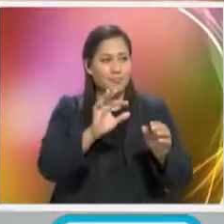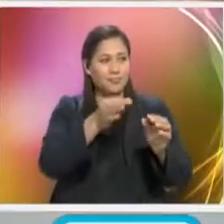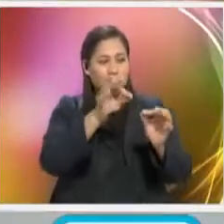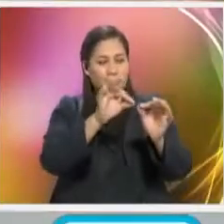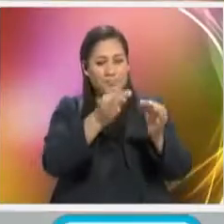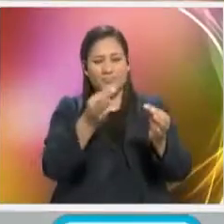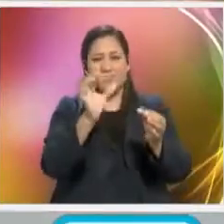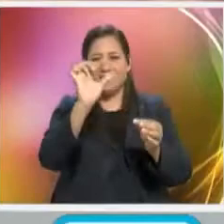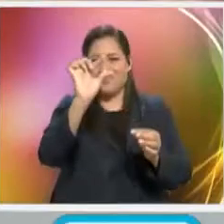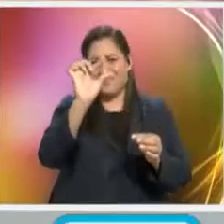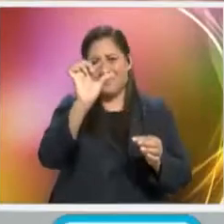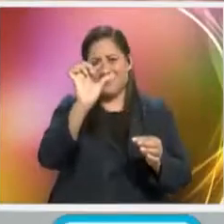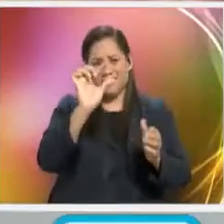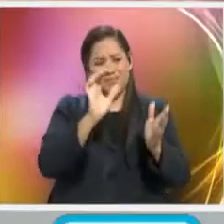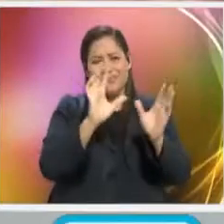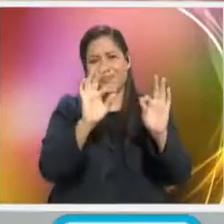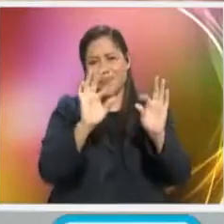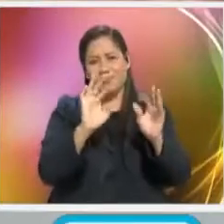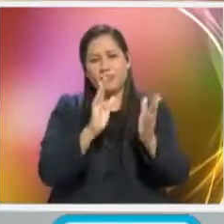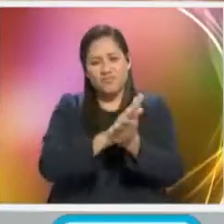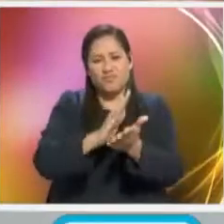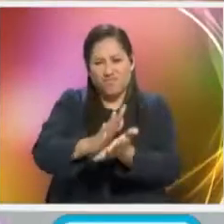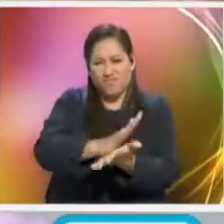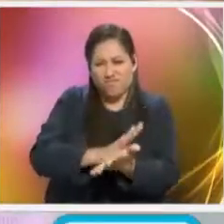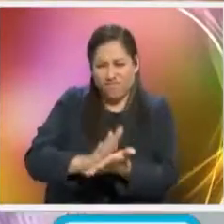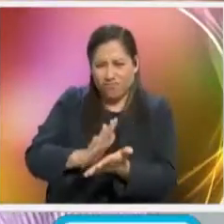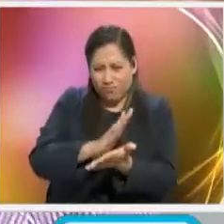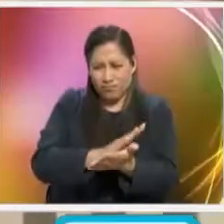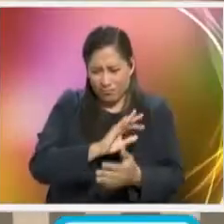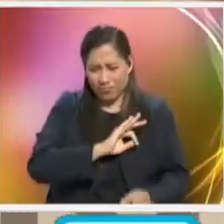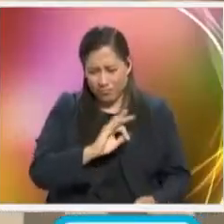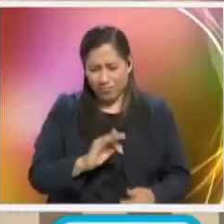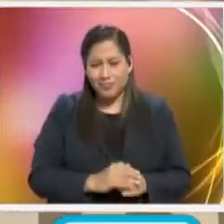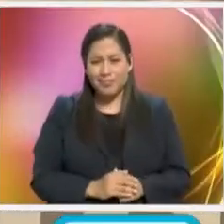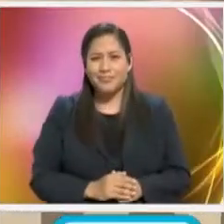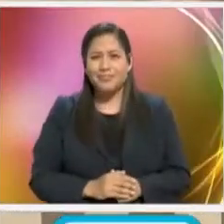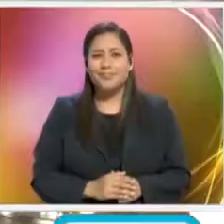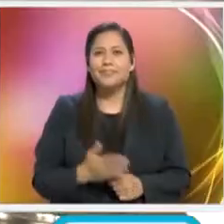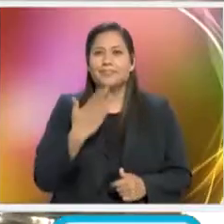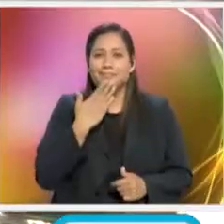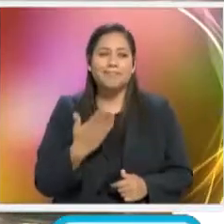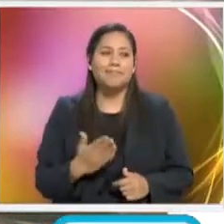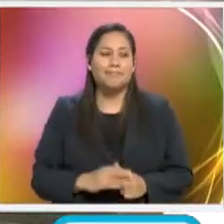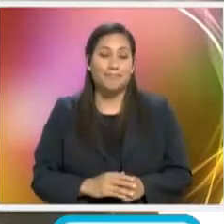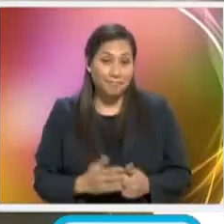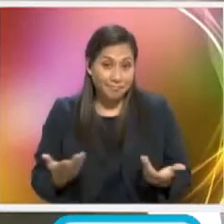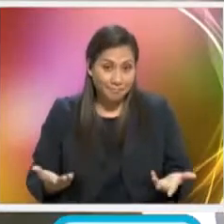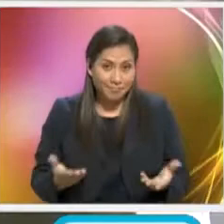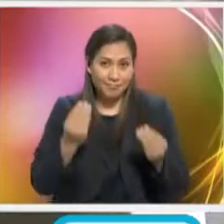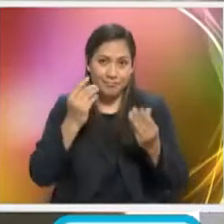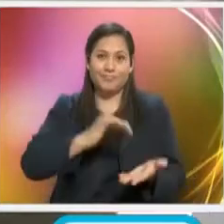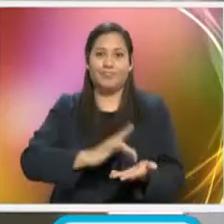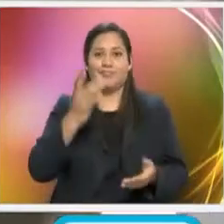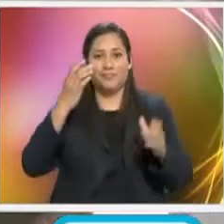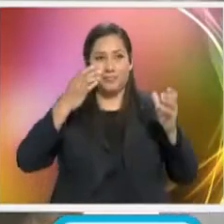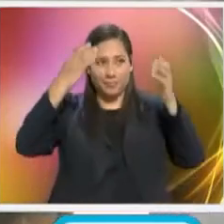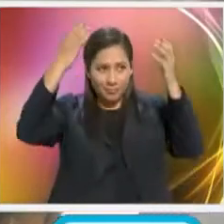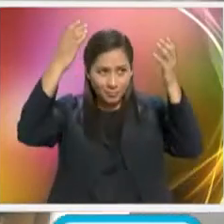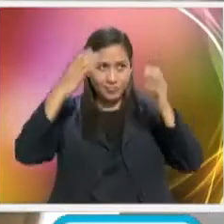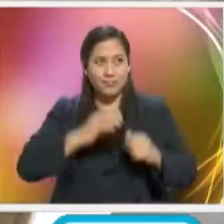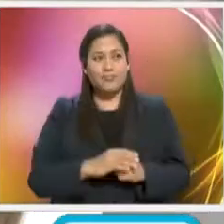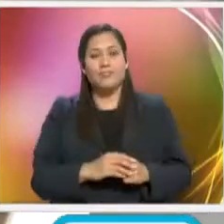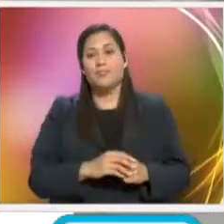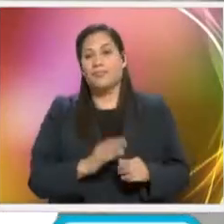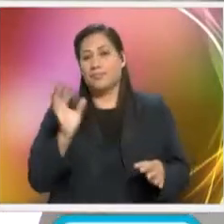porque la hojuela es muy grande y no se alcanza a pegar. Claro. Pues, apachurran Triturarlas un poquito. Apachurran tantito y pues quedas bien. Ahí está. Muchísimas gracias, chef.